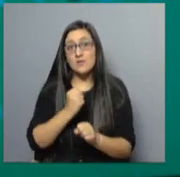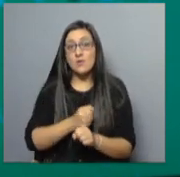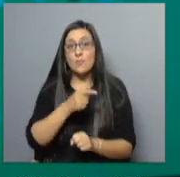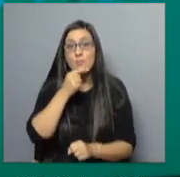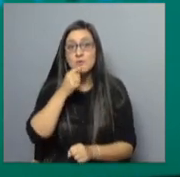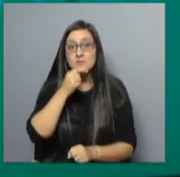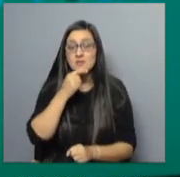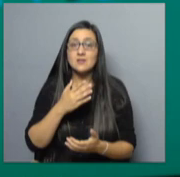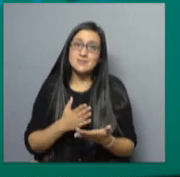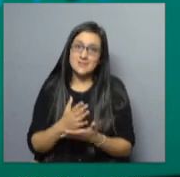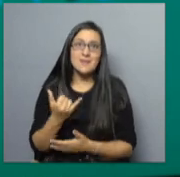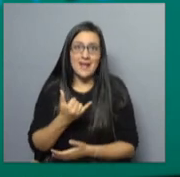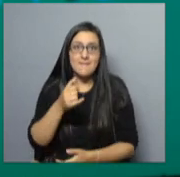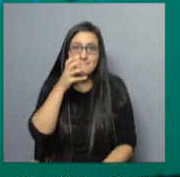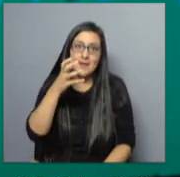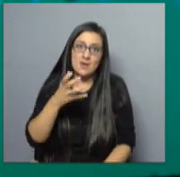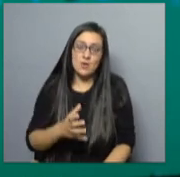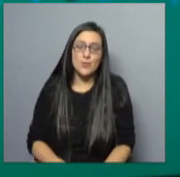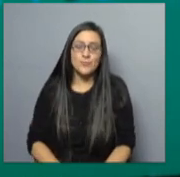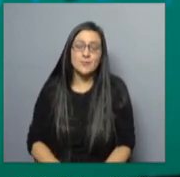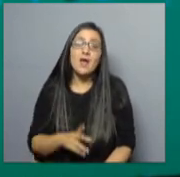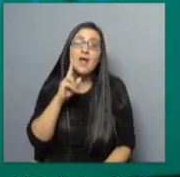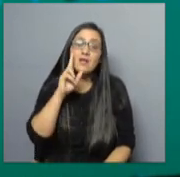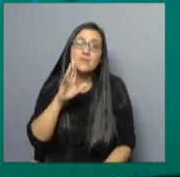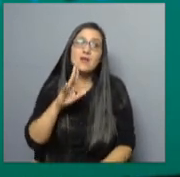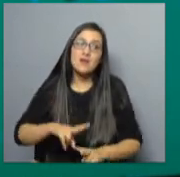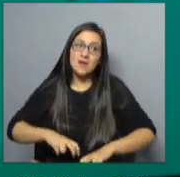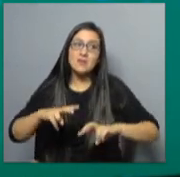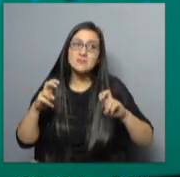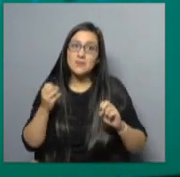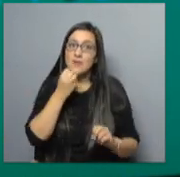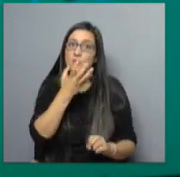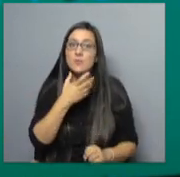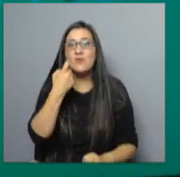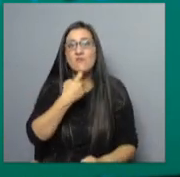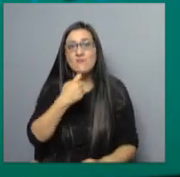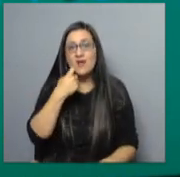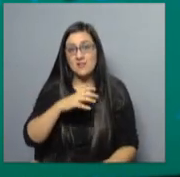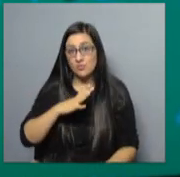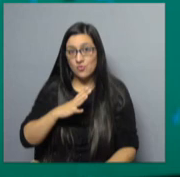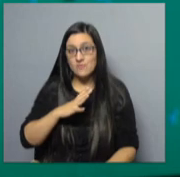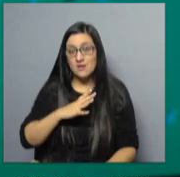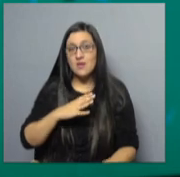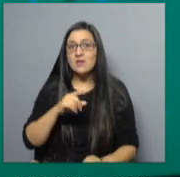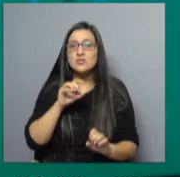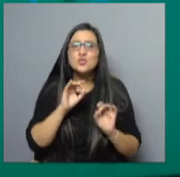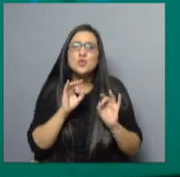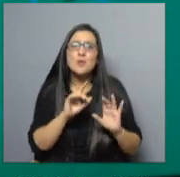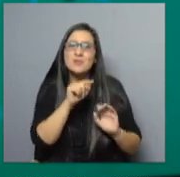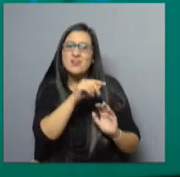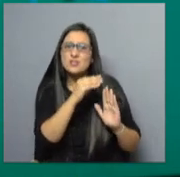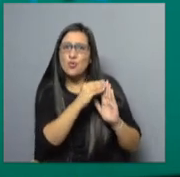siempre lo tiene bueno hay que ver también hay que analizar me parece que nos falta todavía con esos datos no podemos llegar a